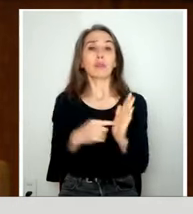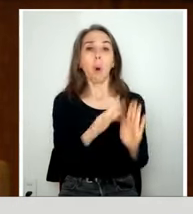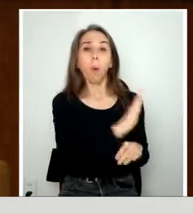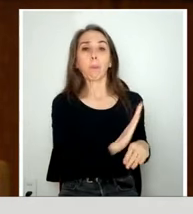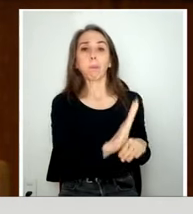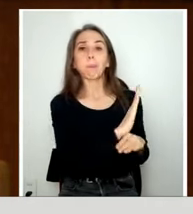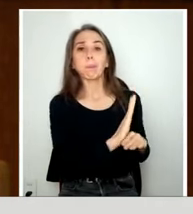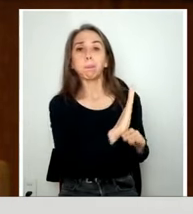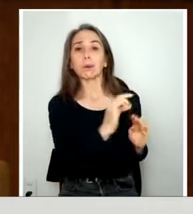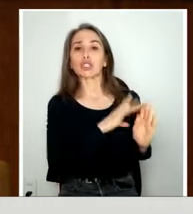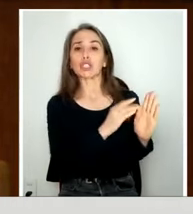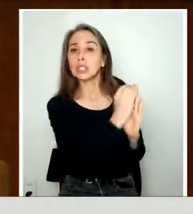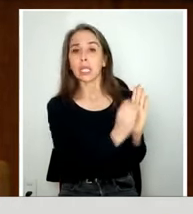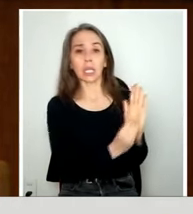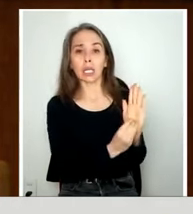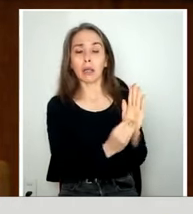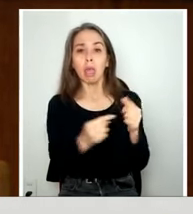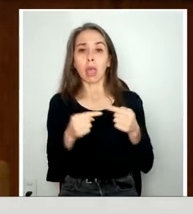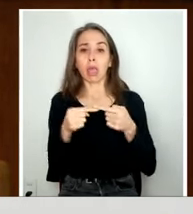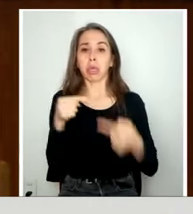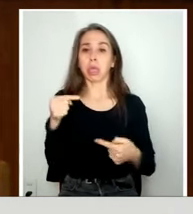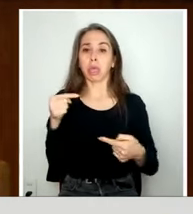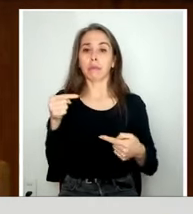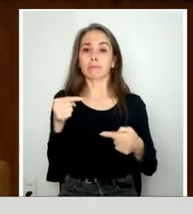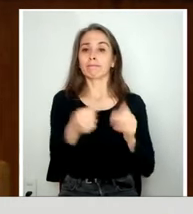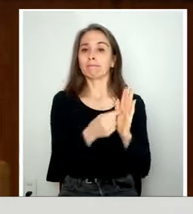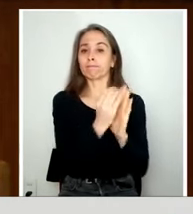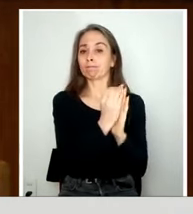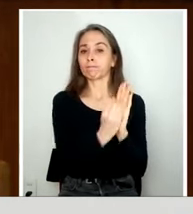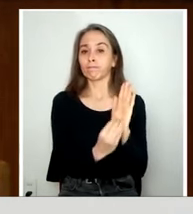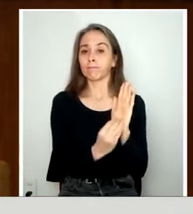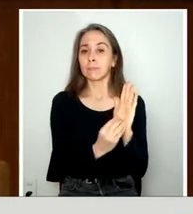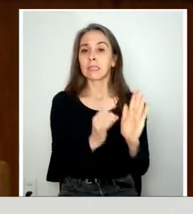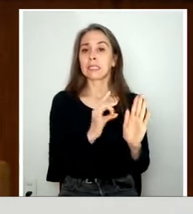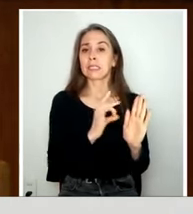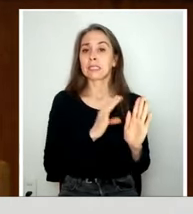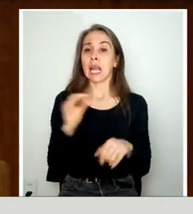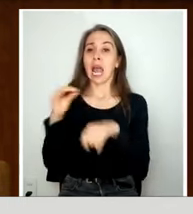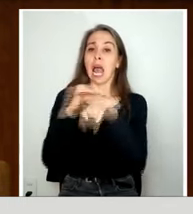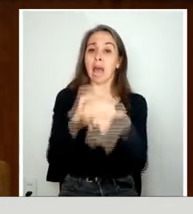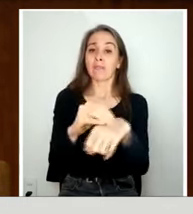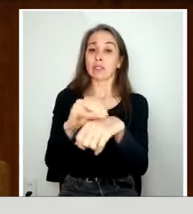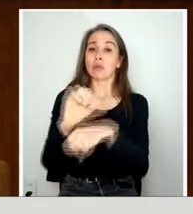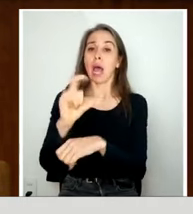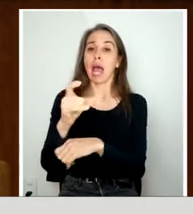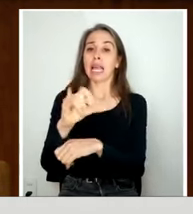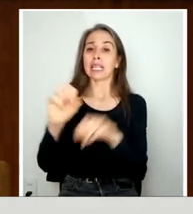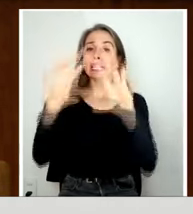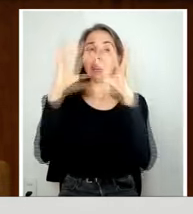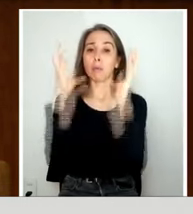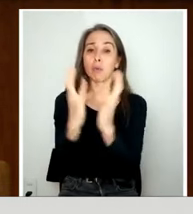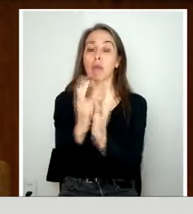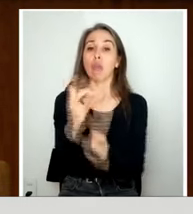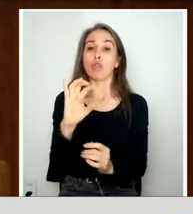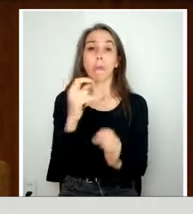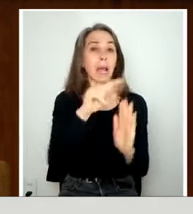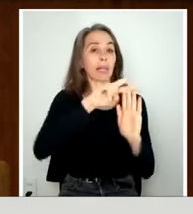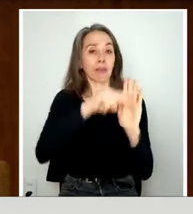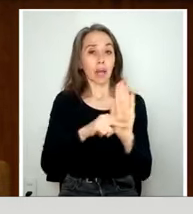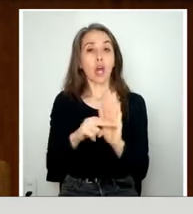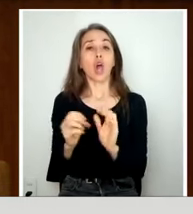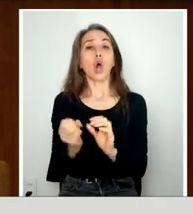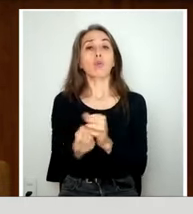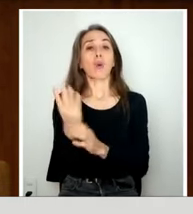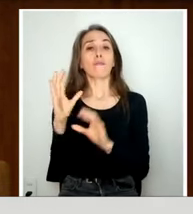de no conformidades críticas representadas a Chile por la agencia mundial antidopagia segundo el nuevo código mundial antidopagio establecido